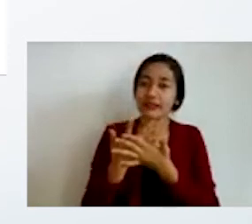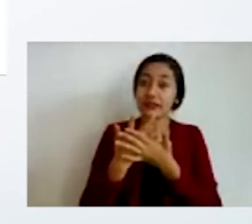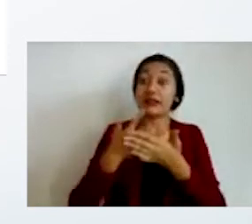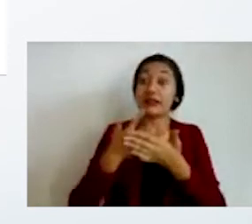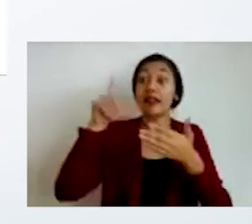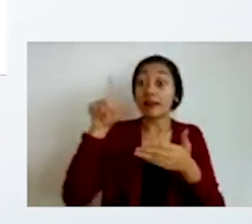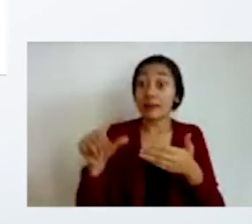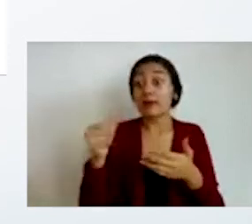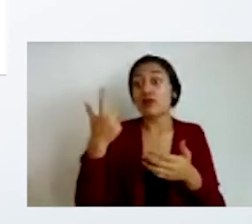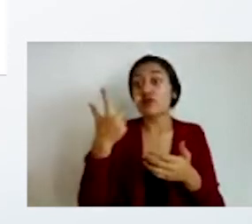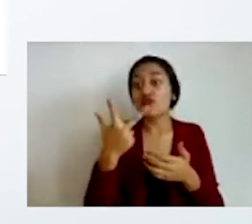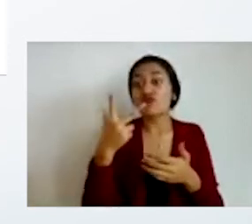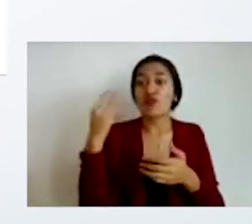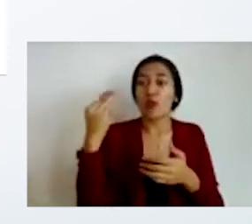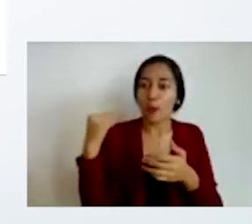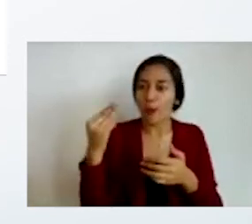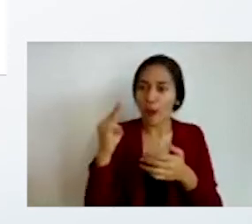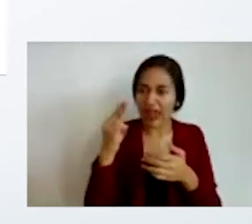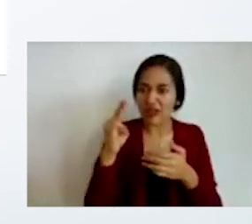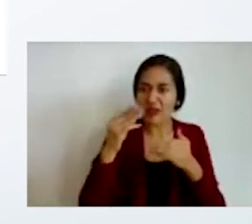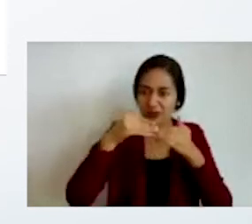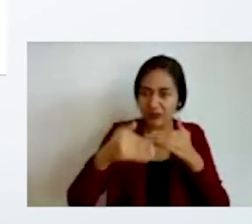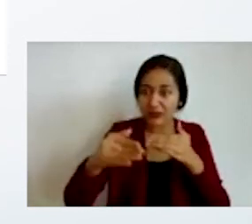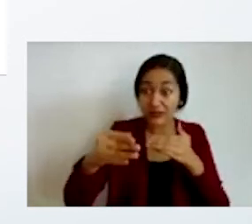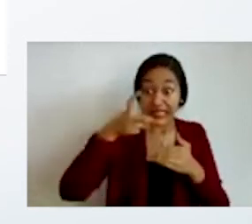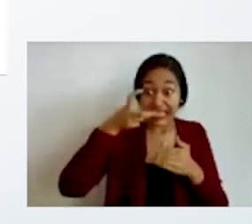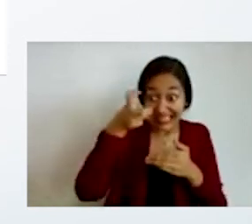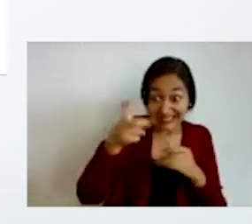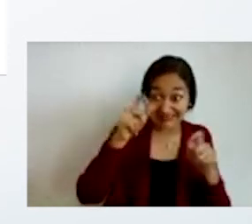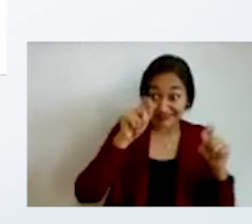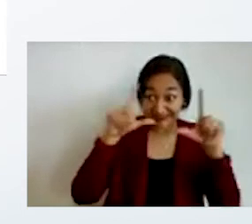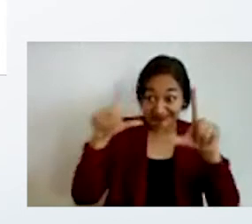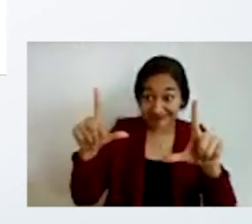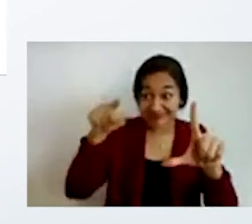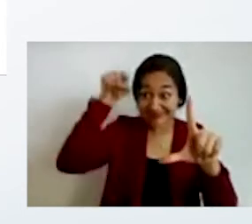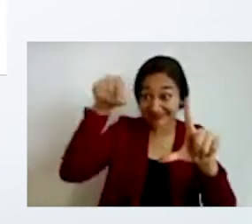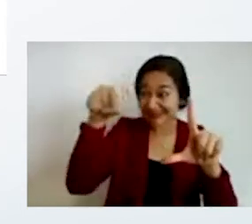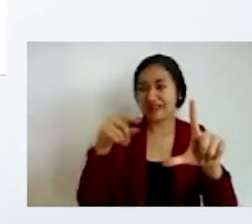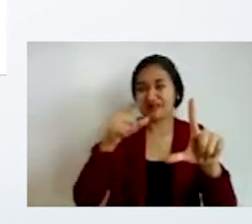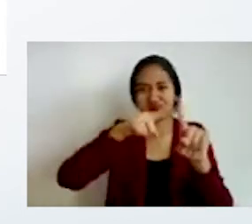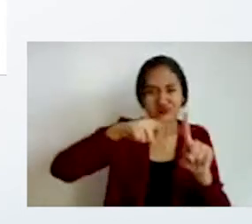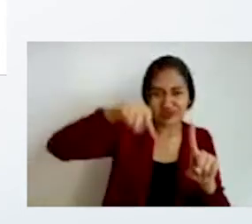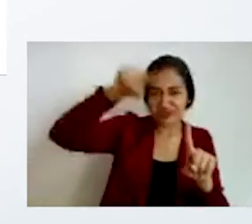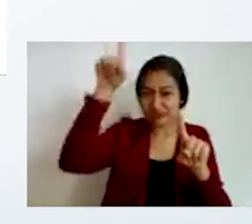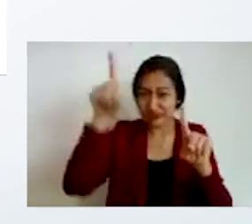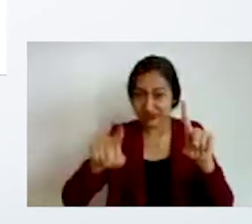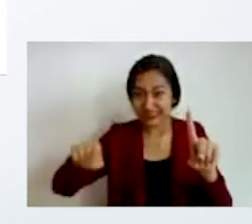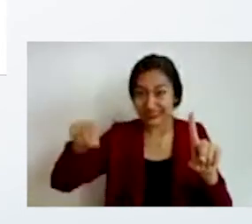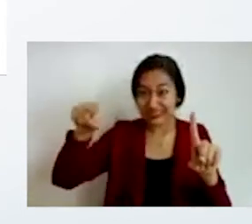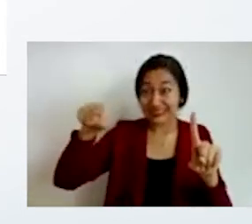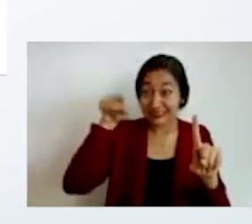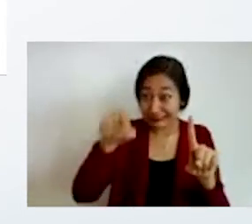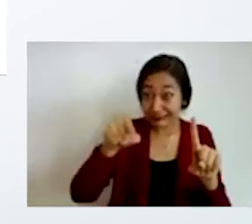día 8 de mayo. Bueno, este modelito tan bonito y tan bien dibujado y todo, pues no se